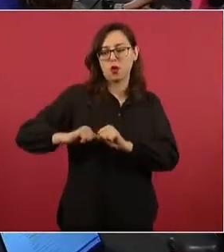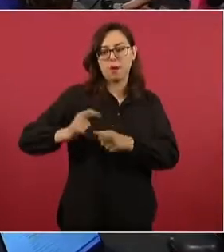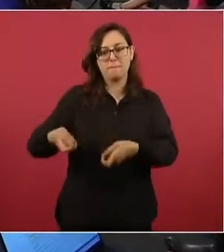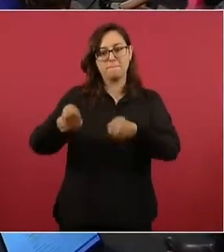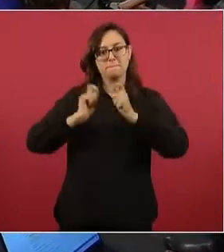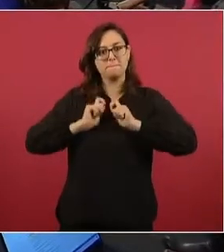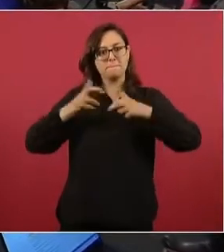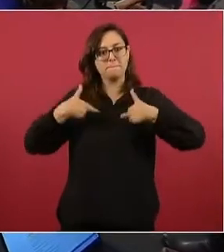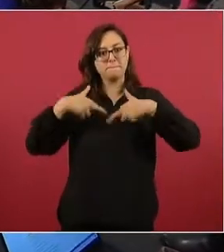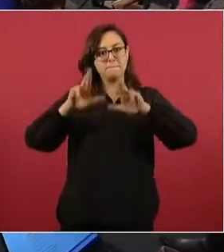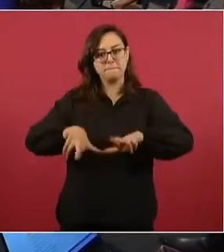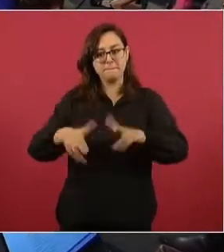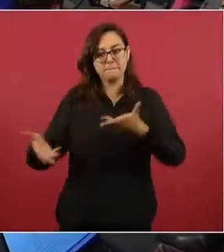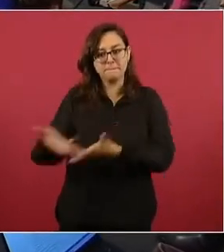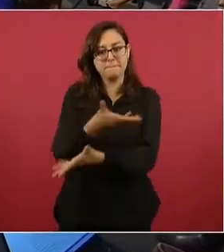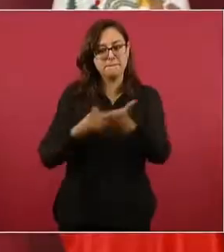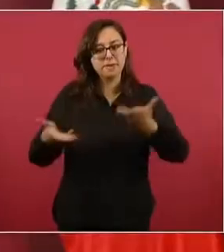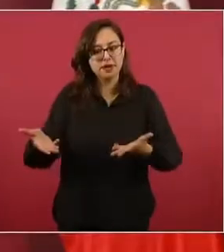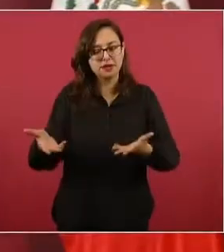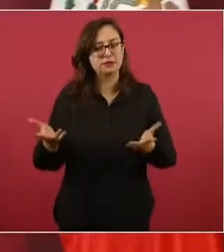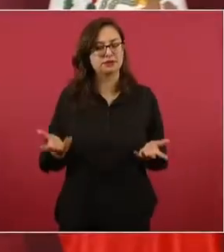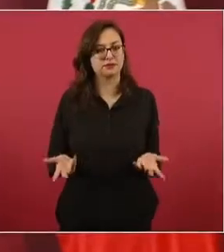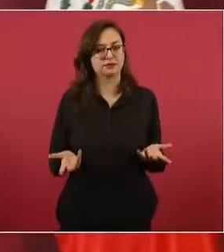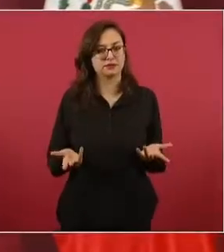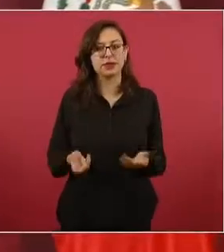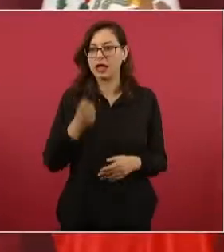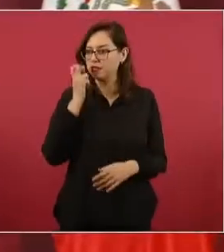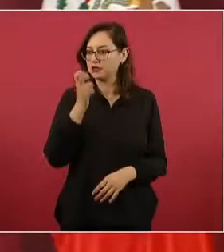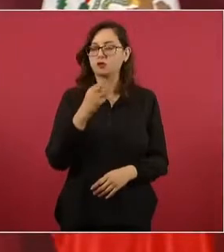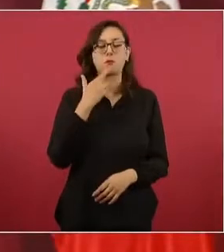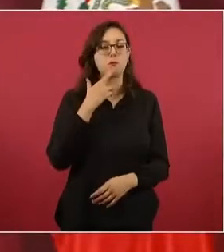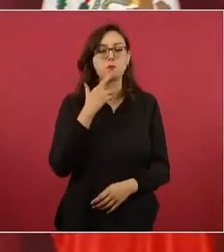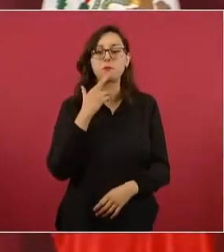el gobierno represente a todos,